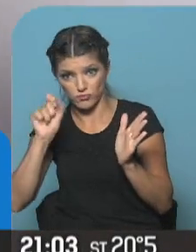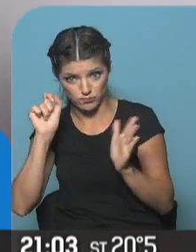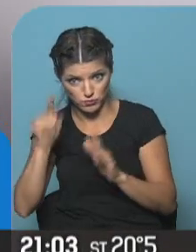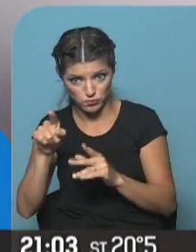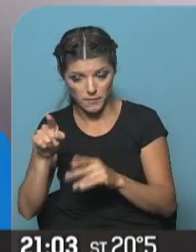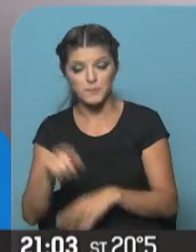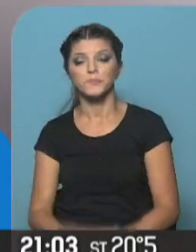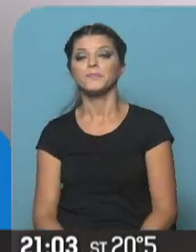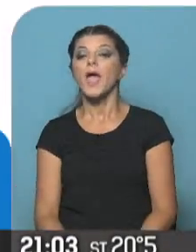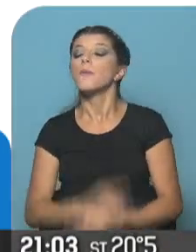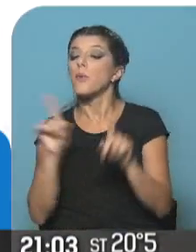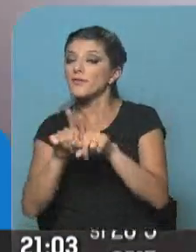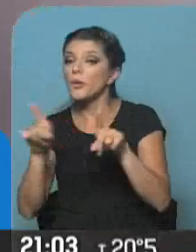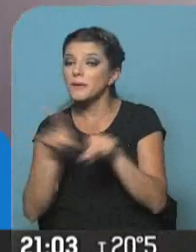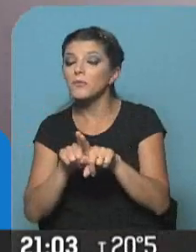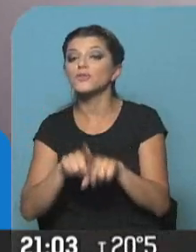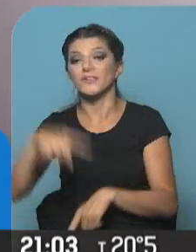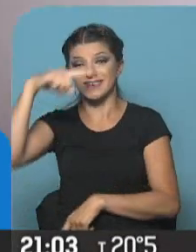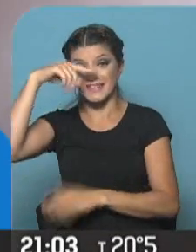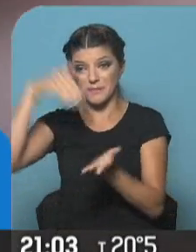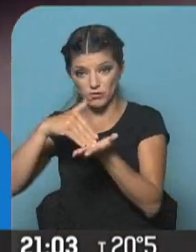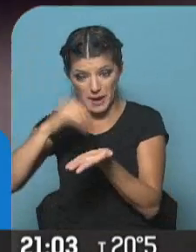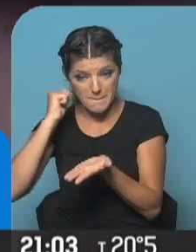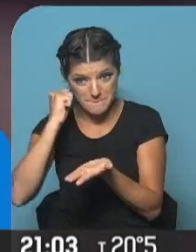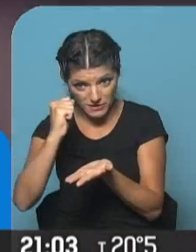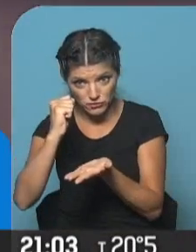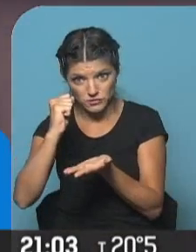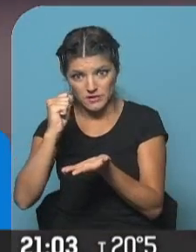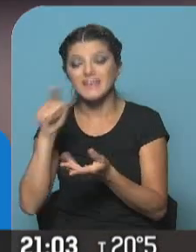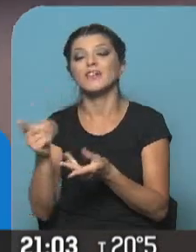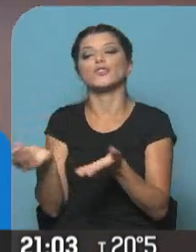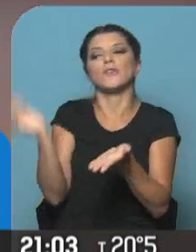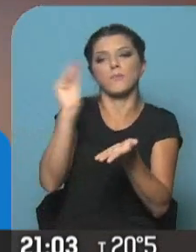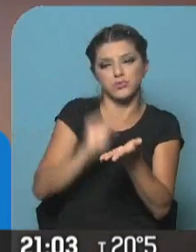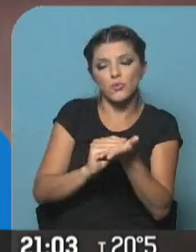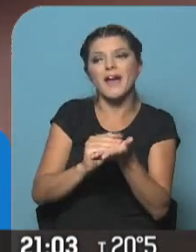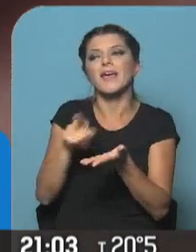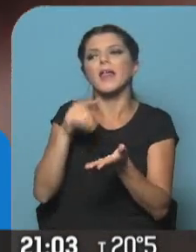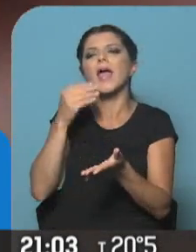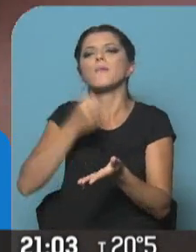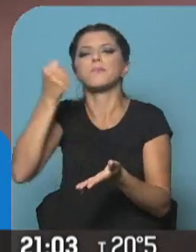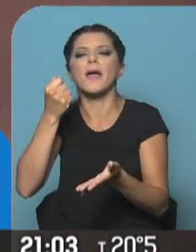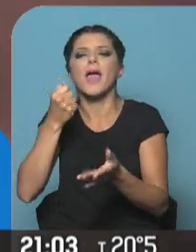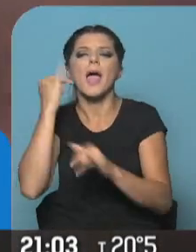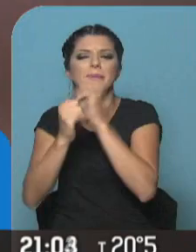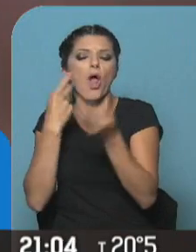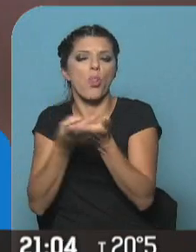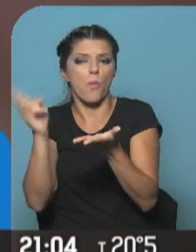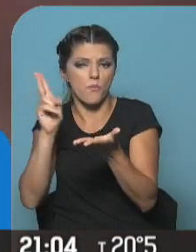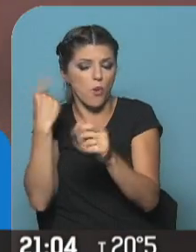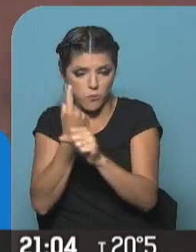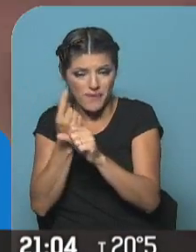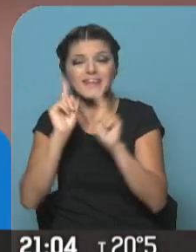se realizó un blanqueo espurio de 7 millones de pesos, por lo que se agregan a las imputaciones las de enriquecimiento y lavado de activos.